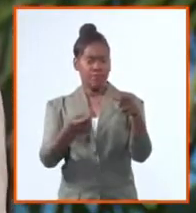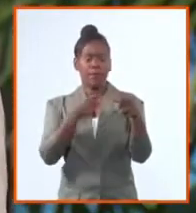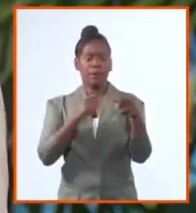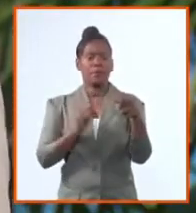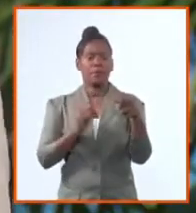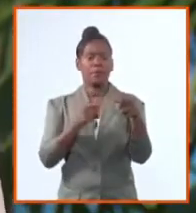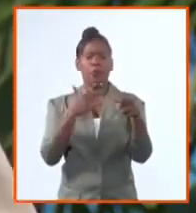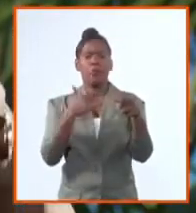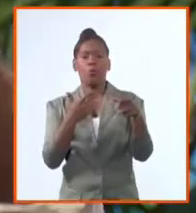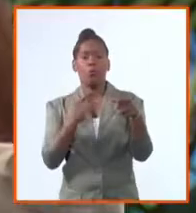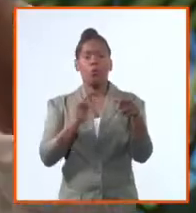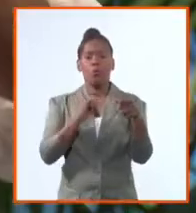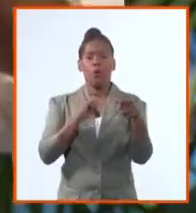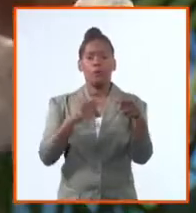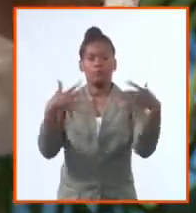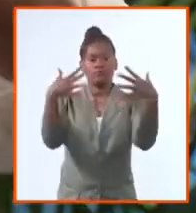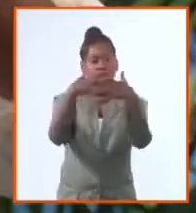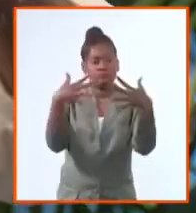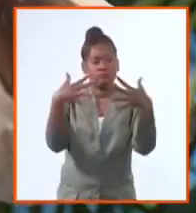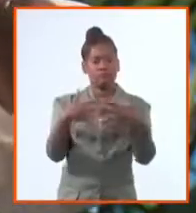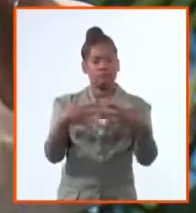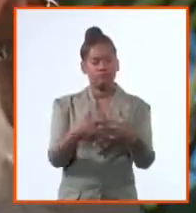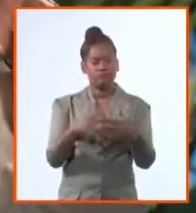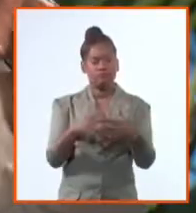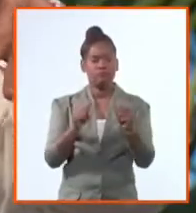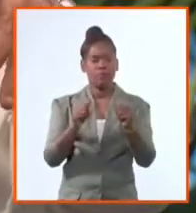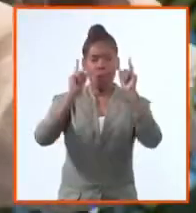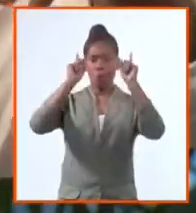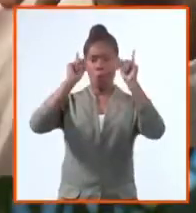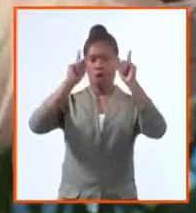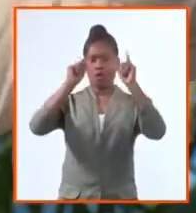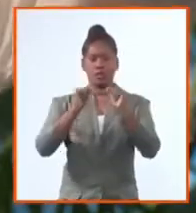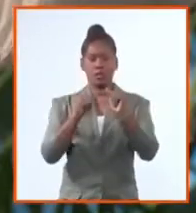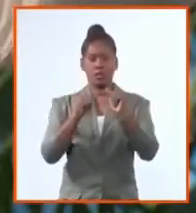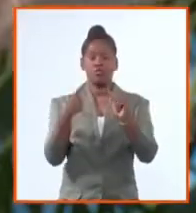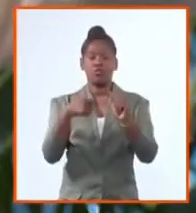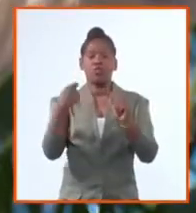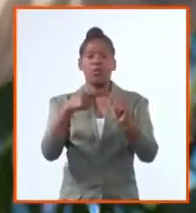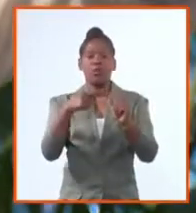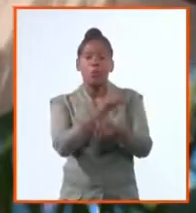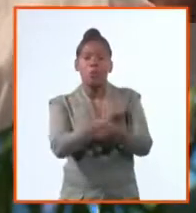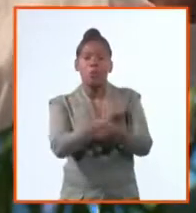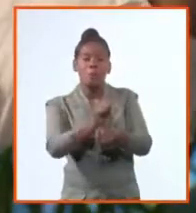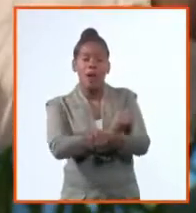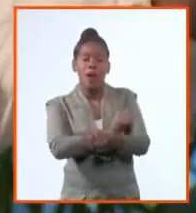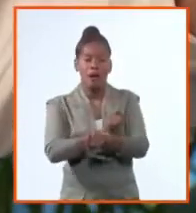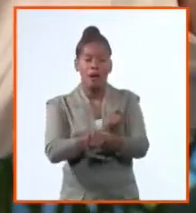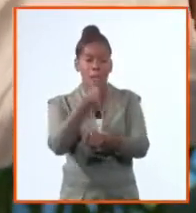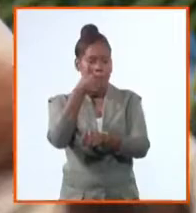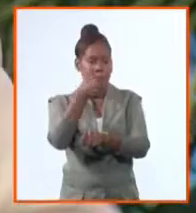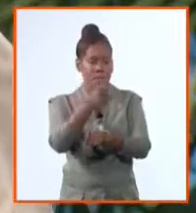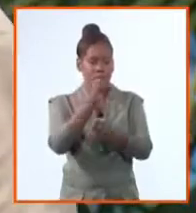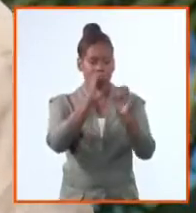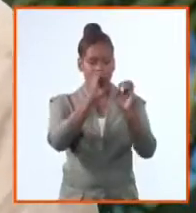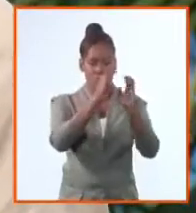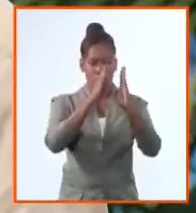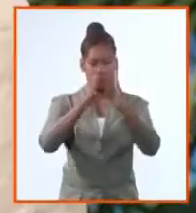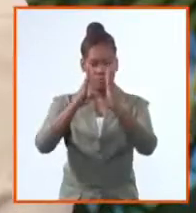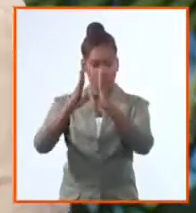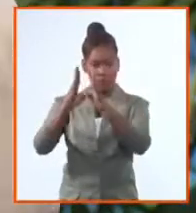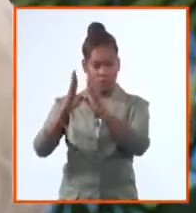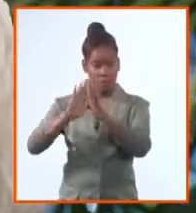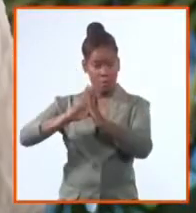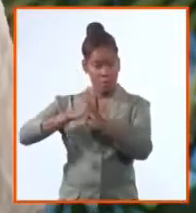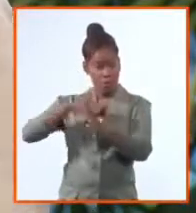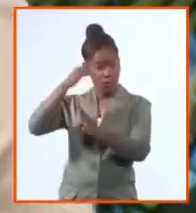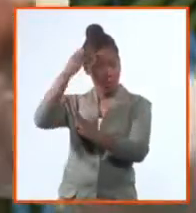de despliegue de las relaciones políticas. Es decir, de alguna manera tenemos que vincular las estrategias de despliegue de las relaciones políticas de nuestra revolución